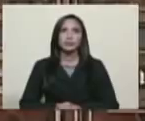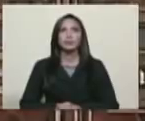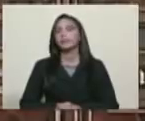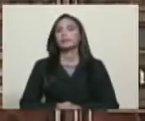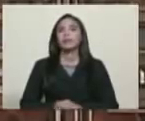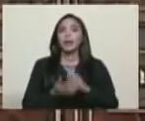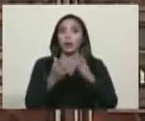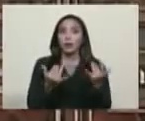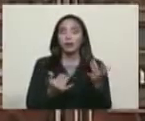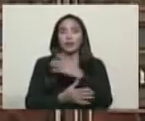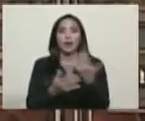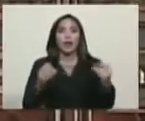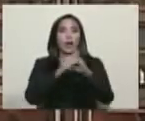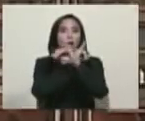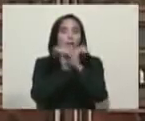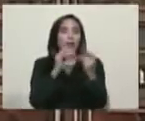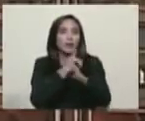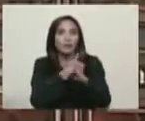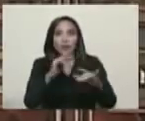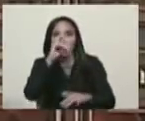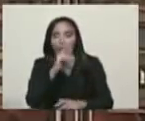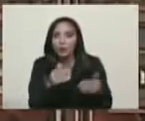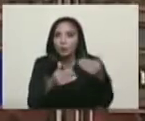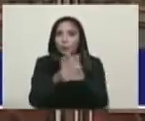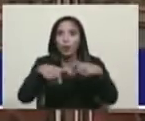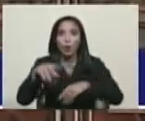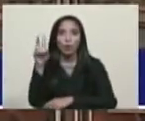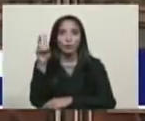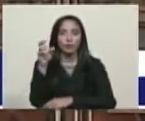festividades de fin de año junto a nuestro pueblo. Hoy es viernes.